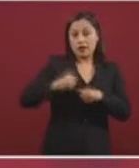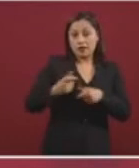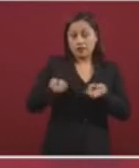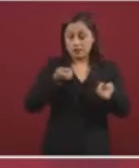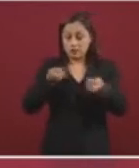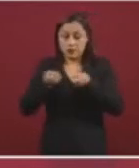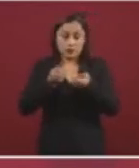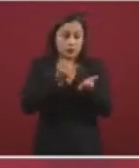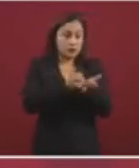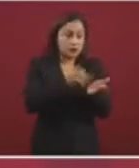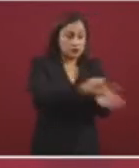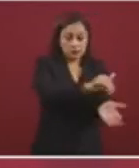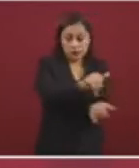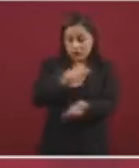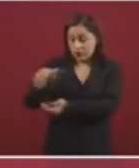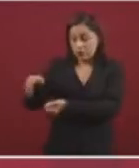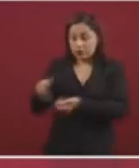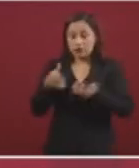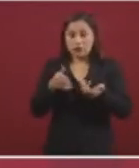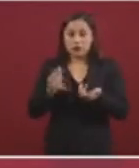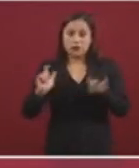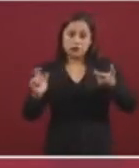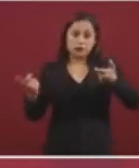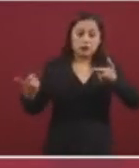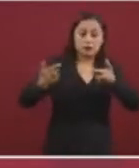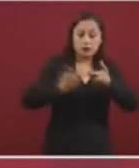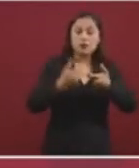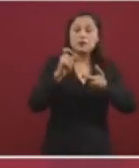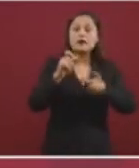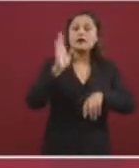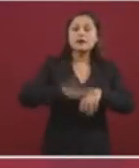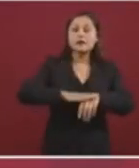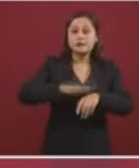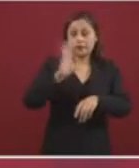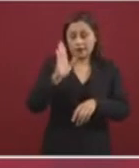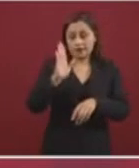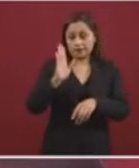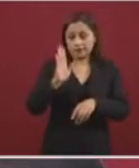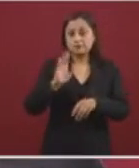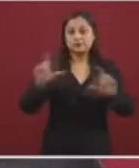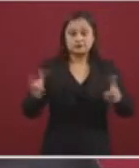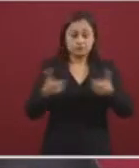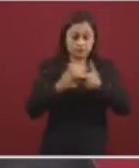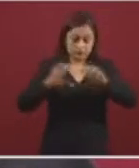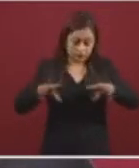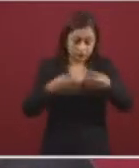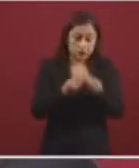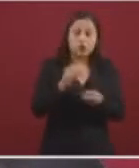del pueblo, le aportaba otros 20,000 al mes, de modo que ahorraba 40